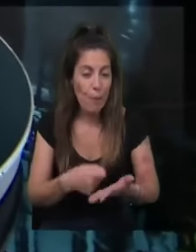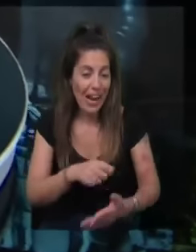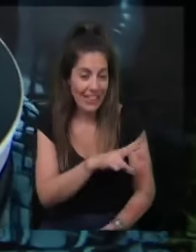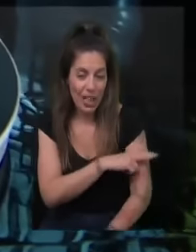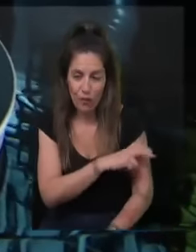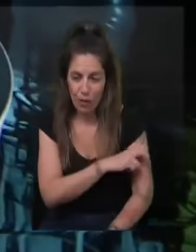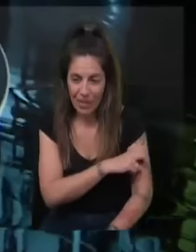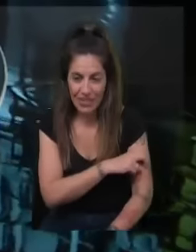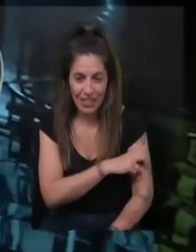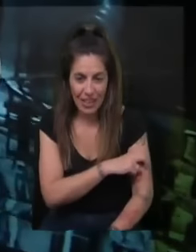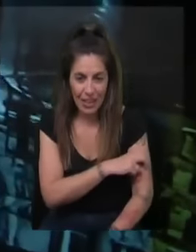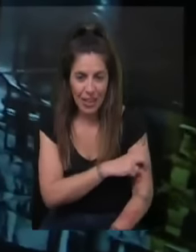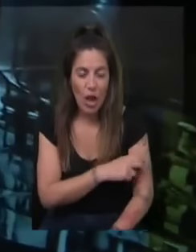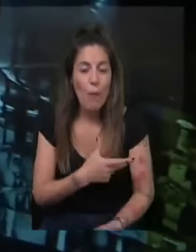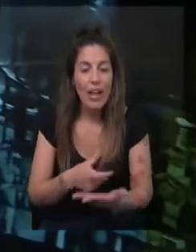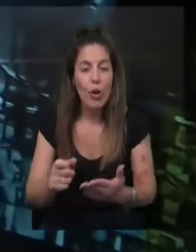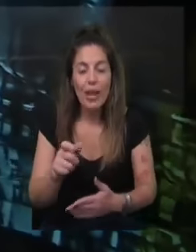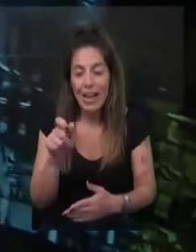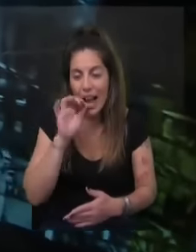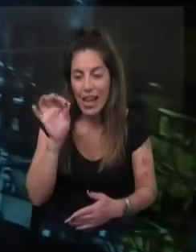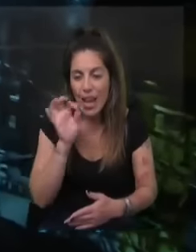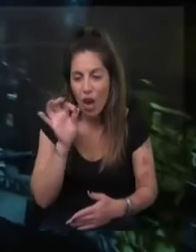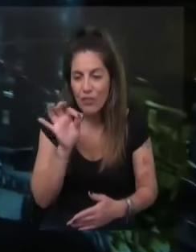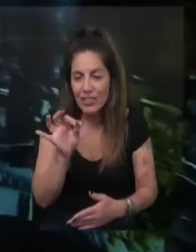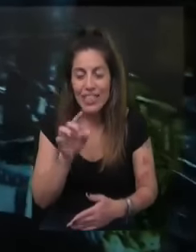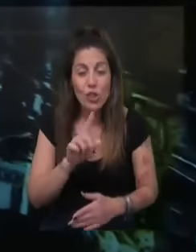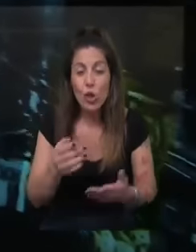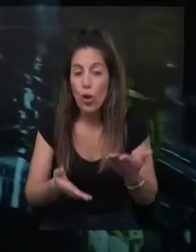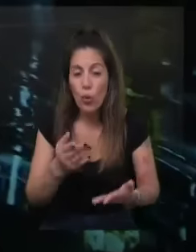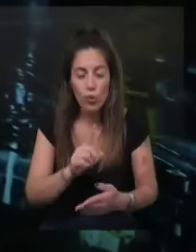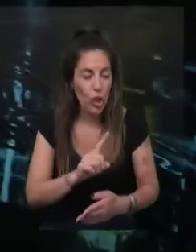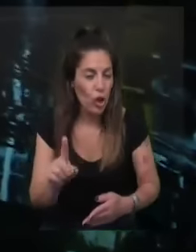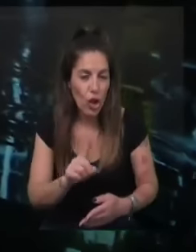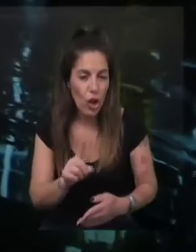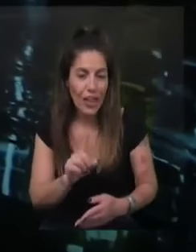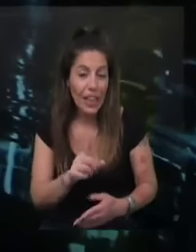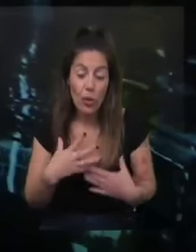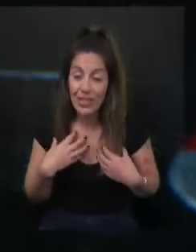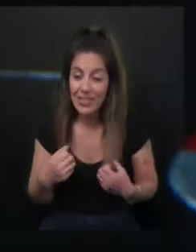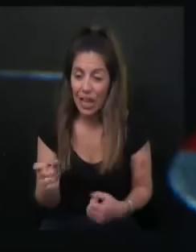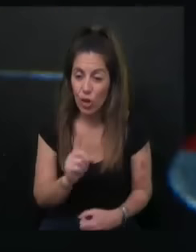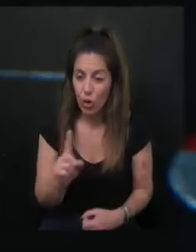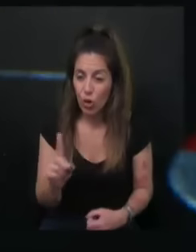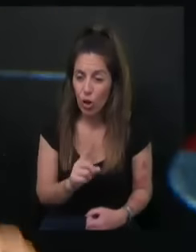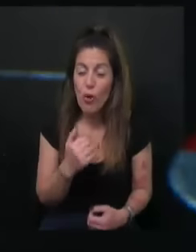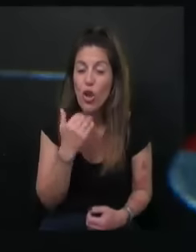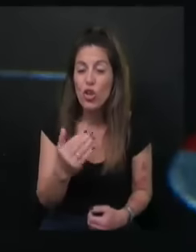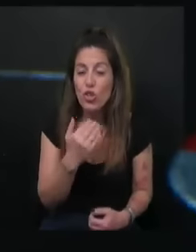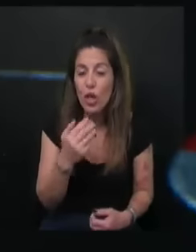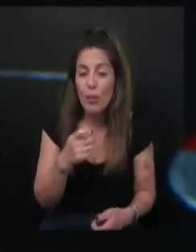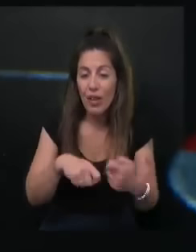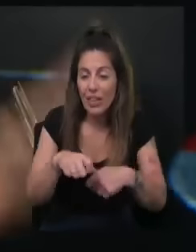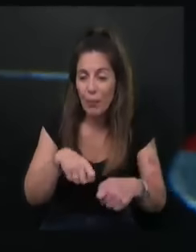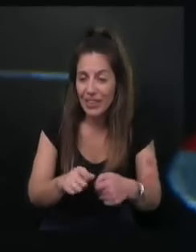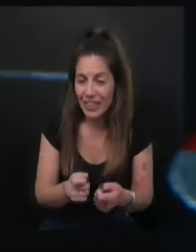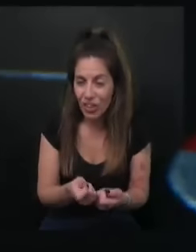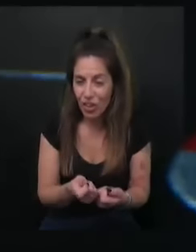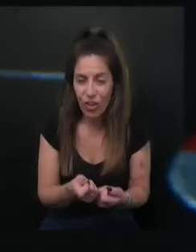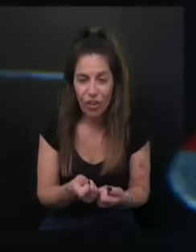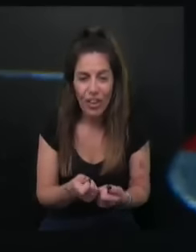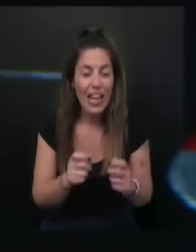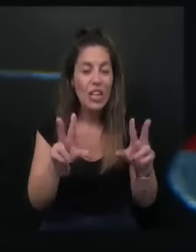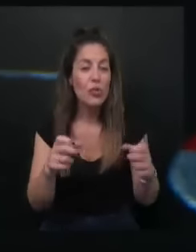farmacia para comprar Cannabis eso no es justo y tampoco es sano porque no sabemos lo que le están vendiendo O sea si